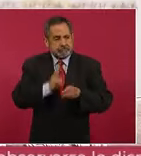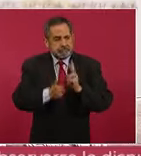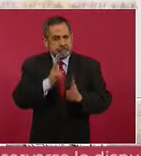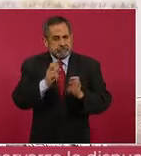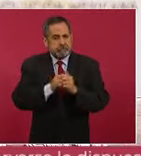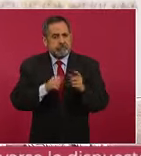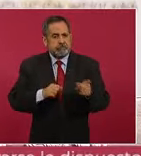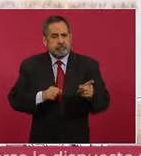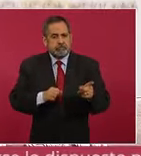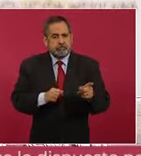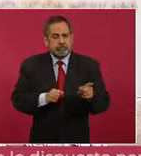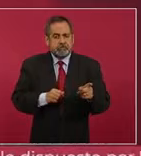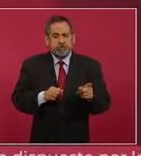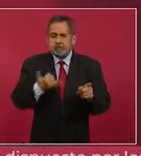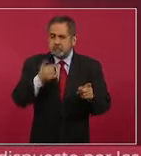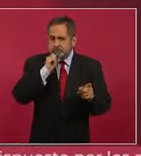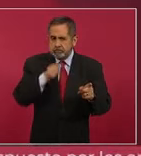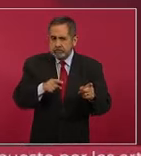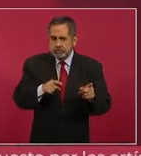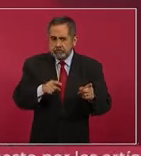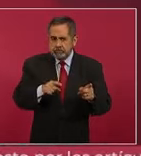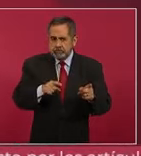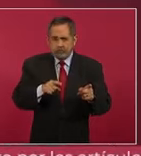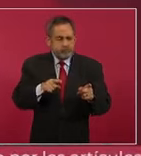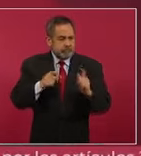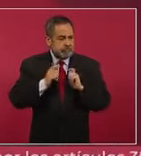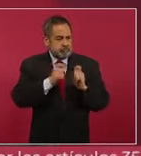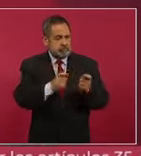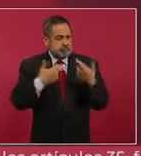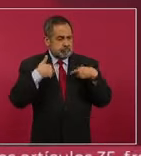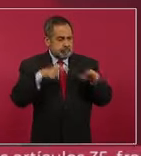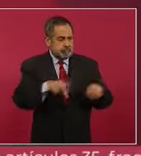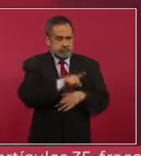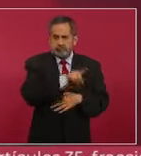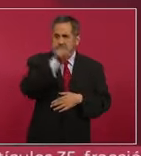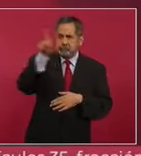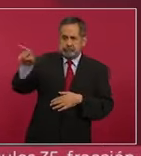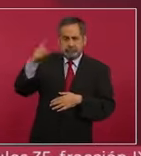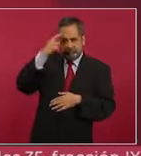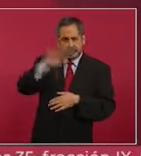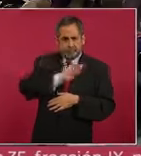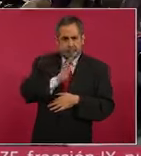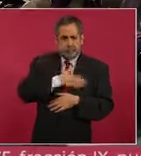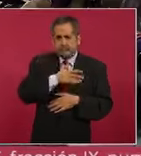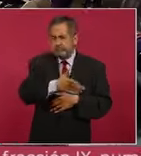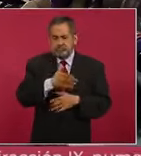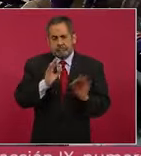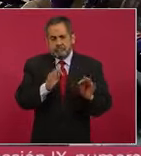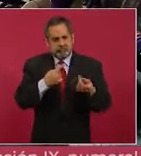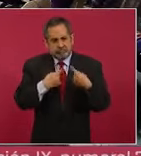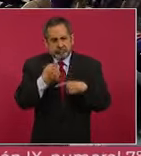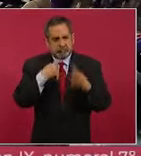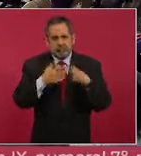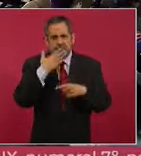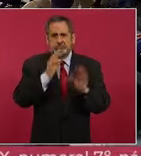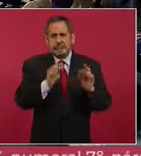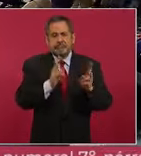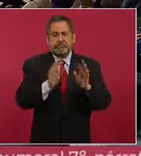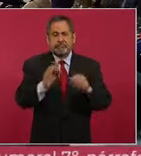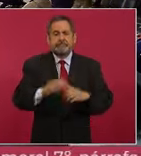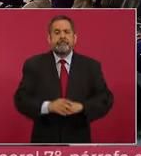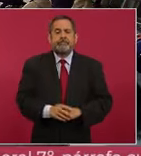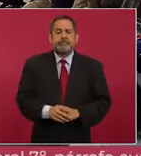platicando, y va a representarnos en España, y estuvo muy bien la conversación.